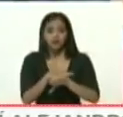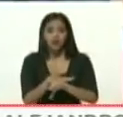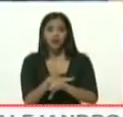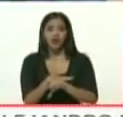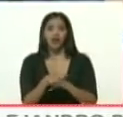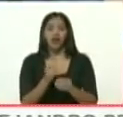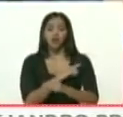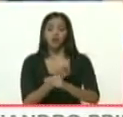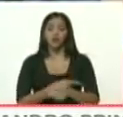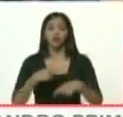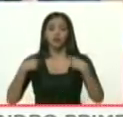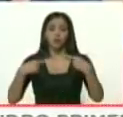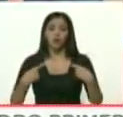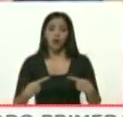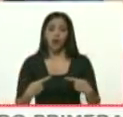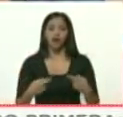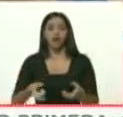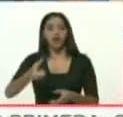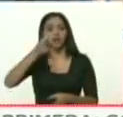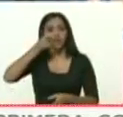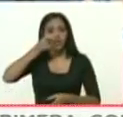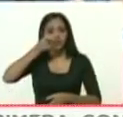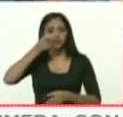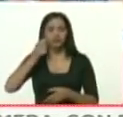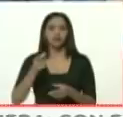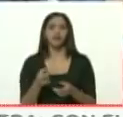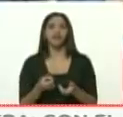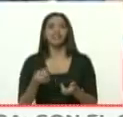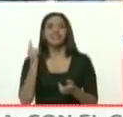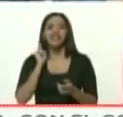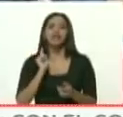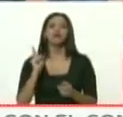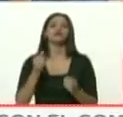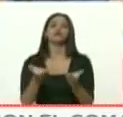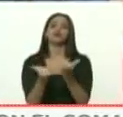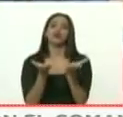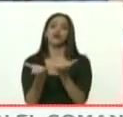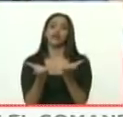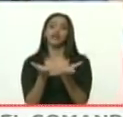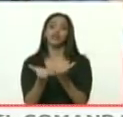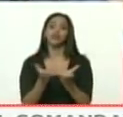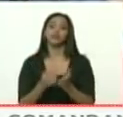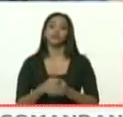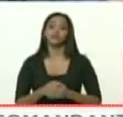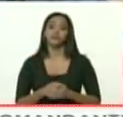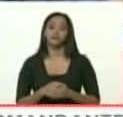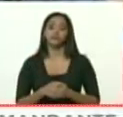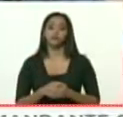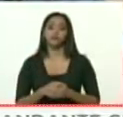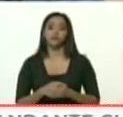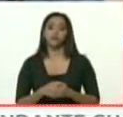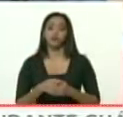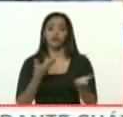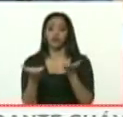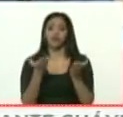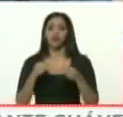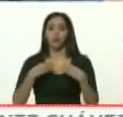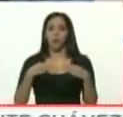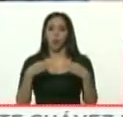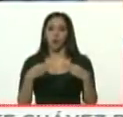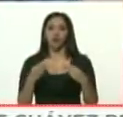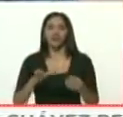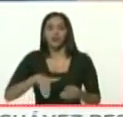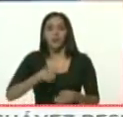Poder Popular en la vigilancia de algún servicio de servicios públicos que